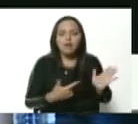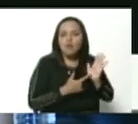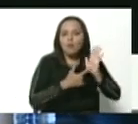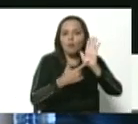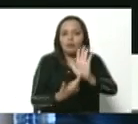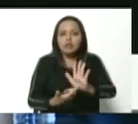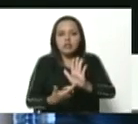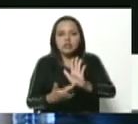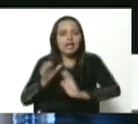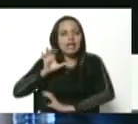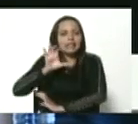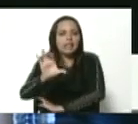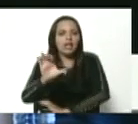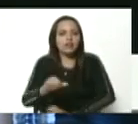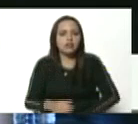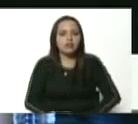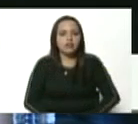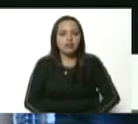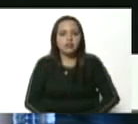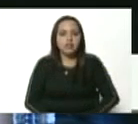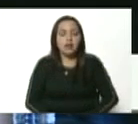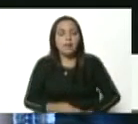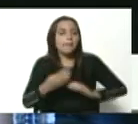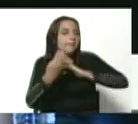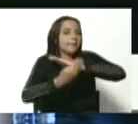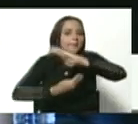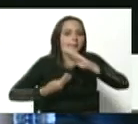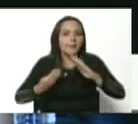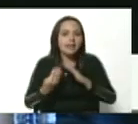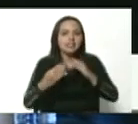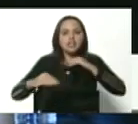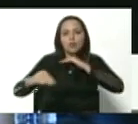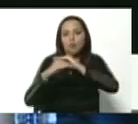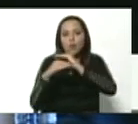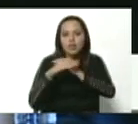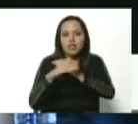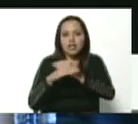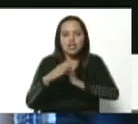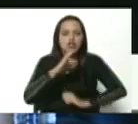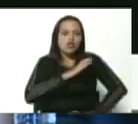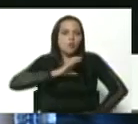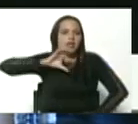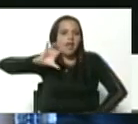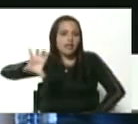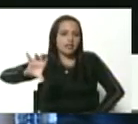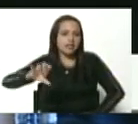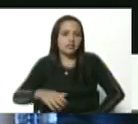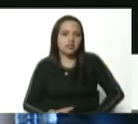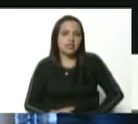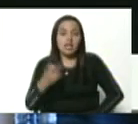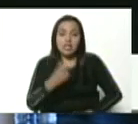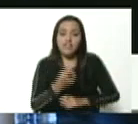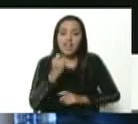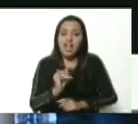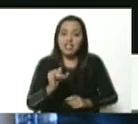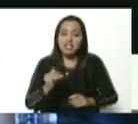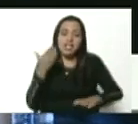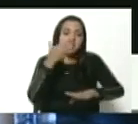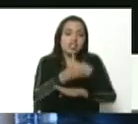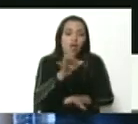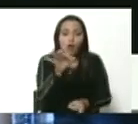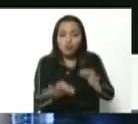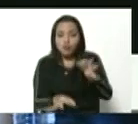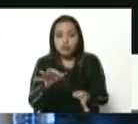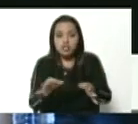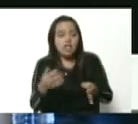Estado en base al principio de igualdad soberana, que tengan acceso a la justicia